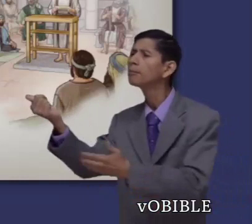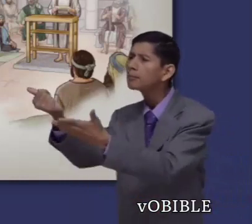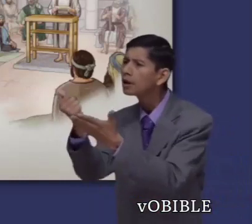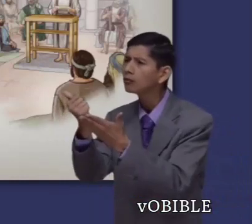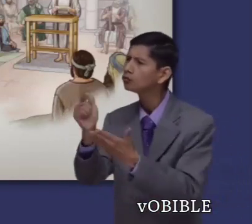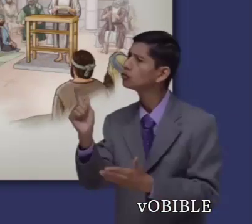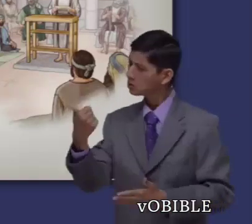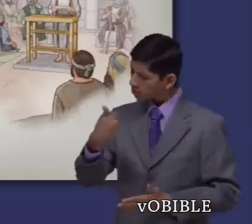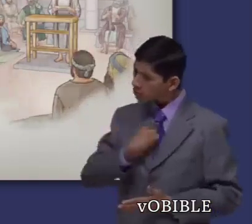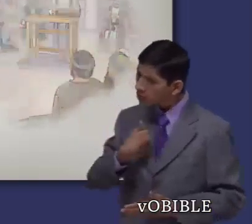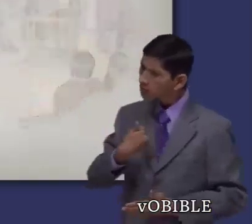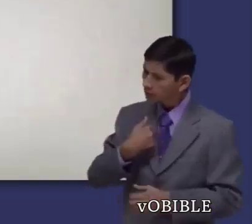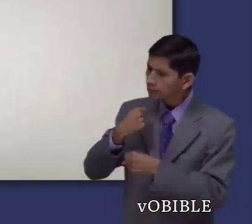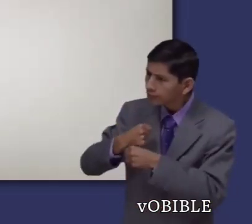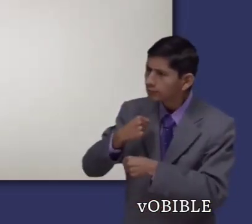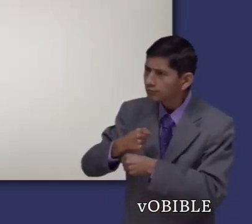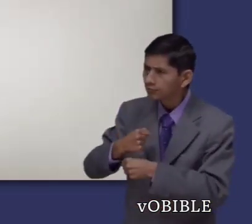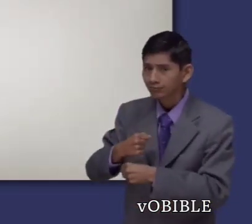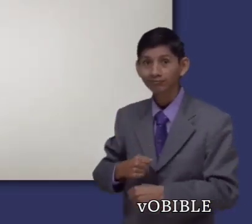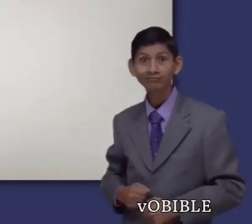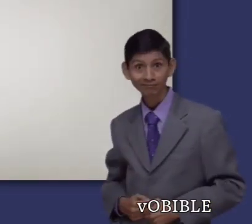pesada para ellos.